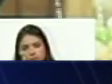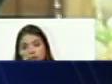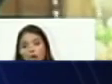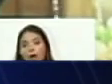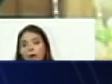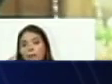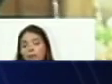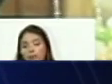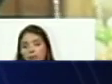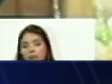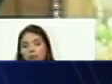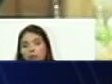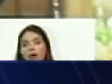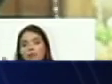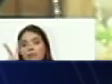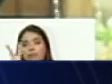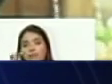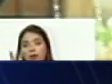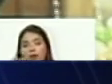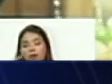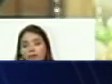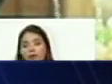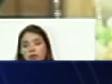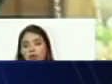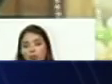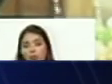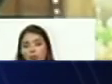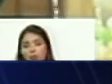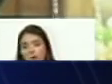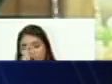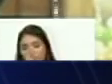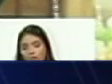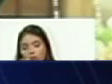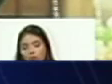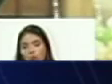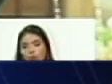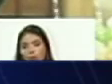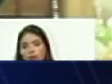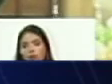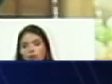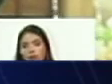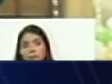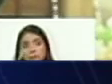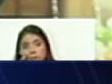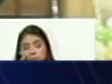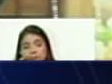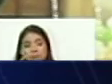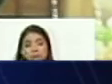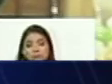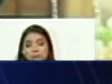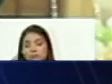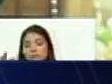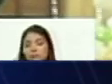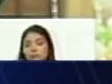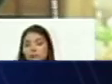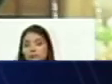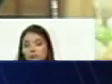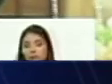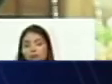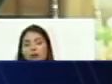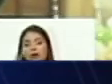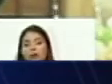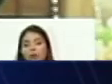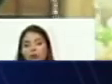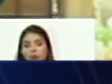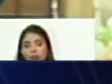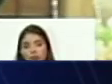del próximo viernes 21 del año en curso, con miras a la elección de la Asamblea